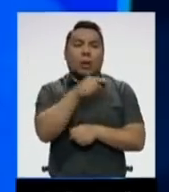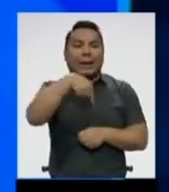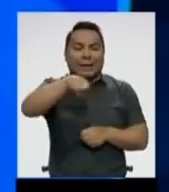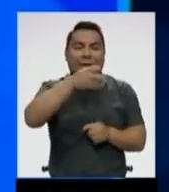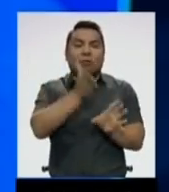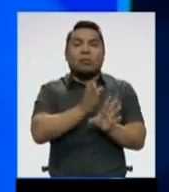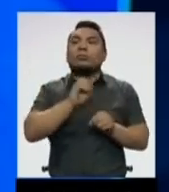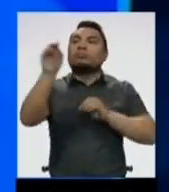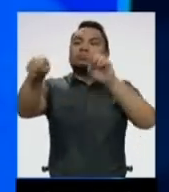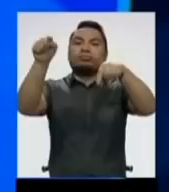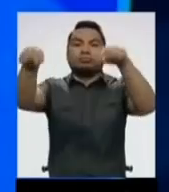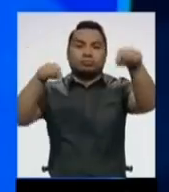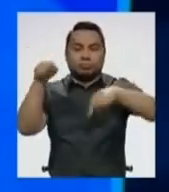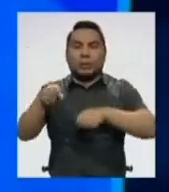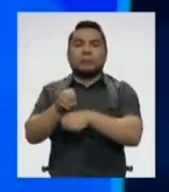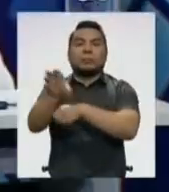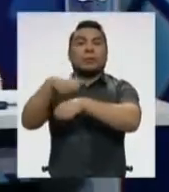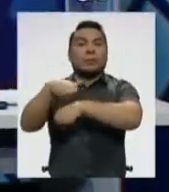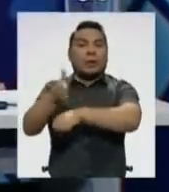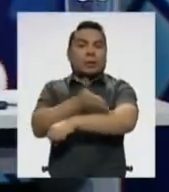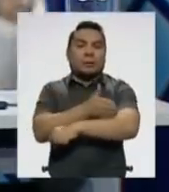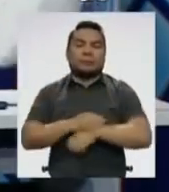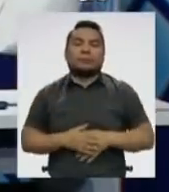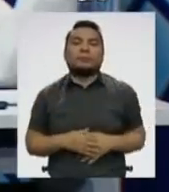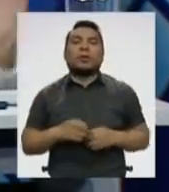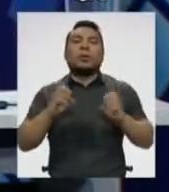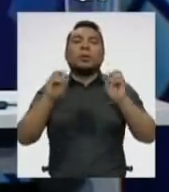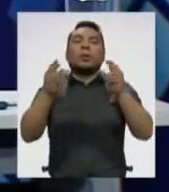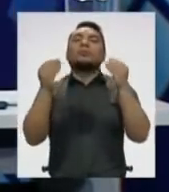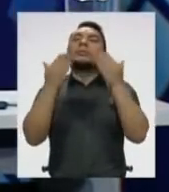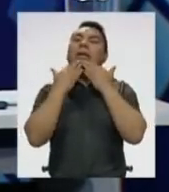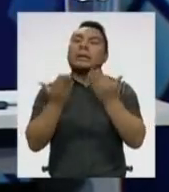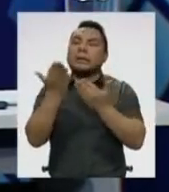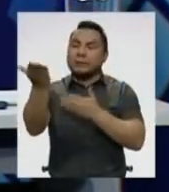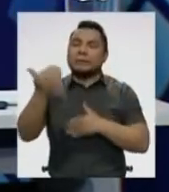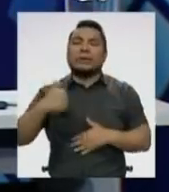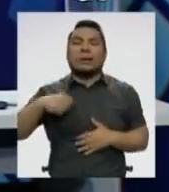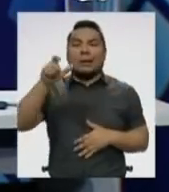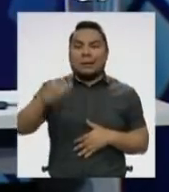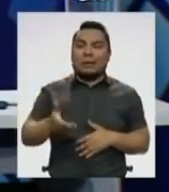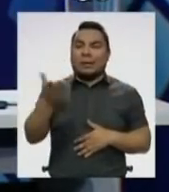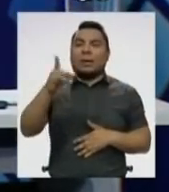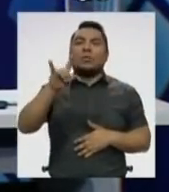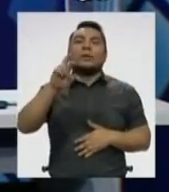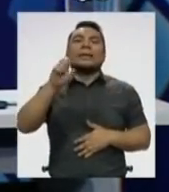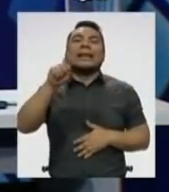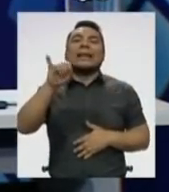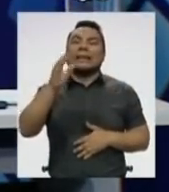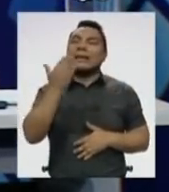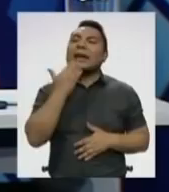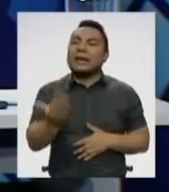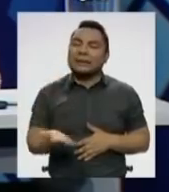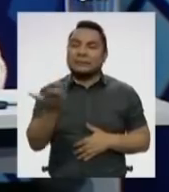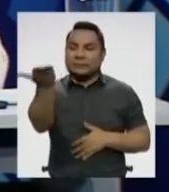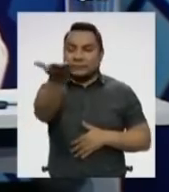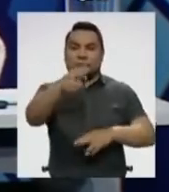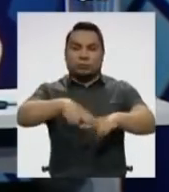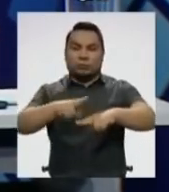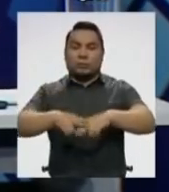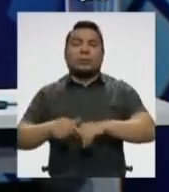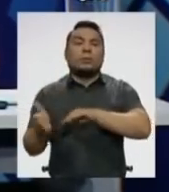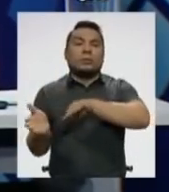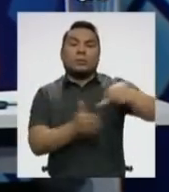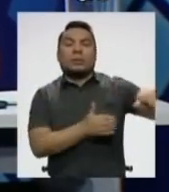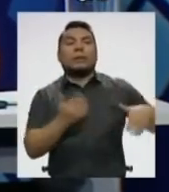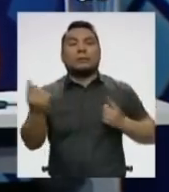hacer prevención. Muy bien, muchísimas gracias, candidato Daniel Urresti. Por favor, vuelva a su lugar y